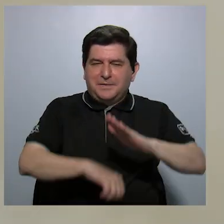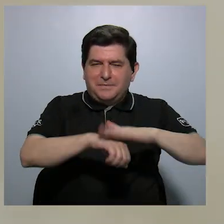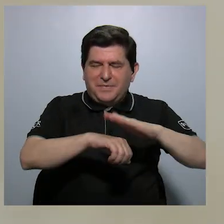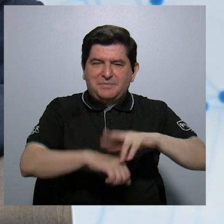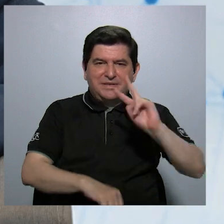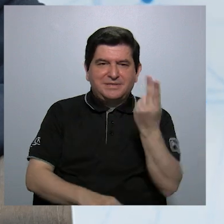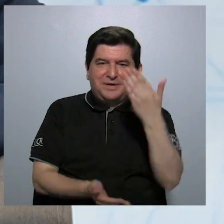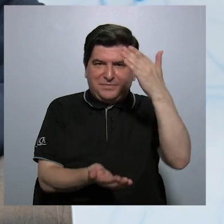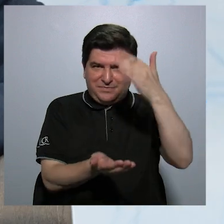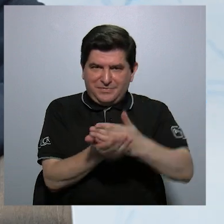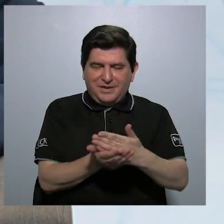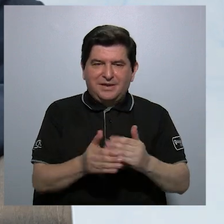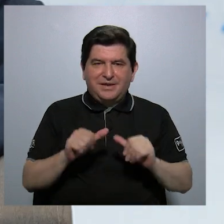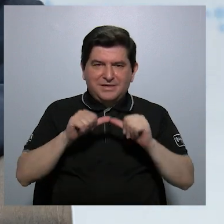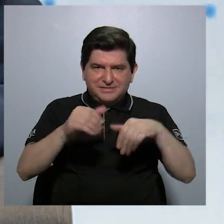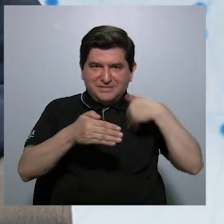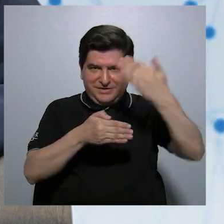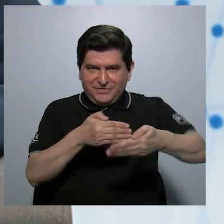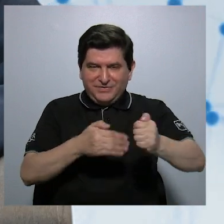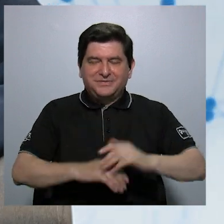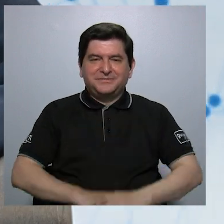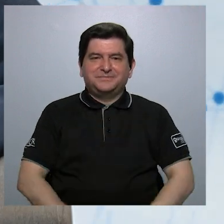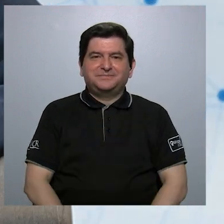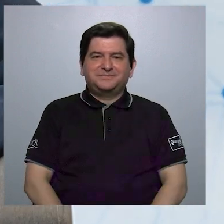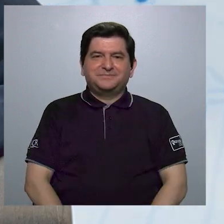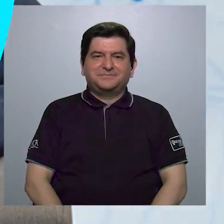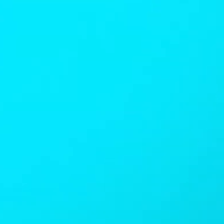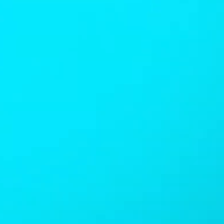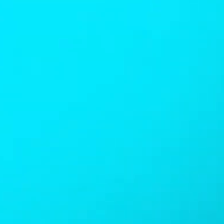Perfecto. Permíteme hacer una segunda pausa, ya regresamos.